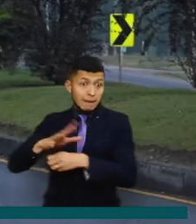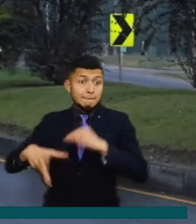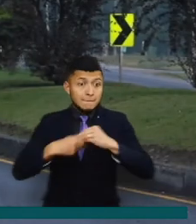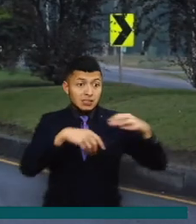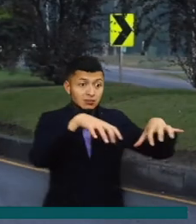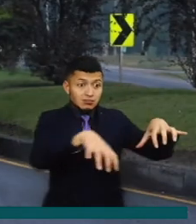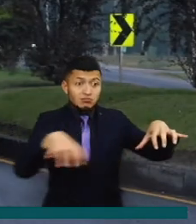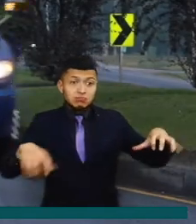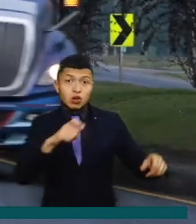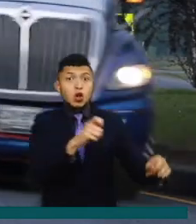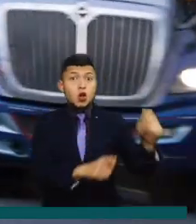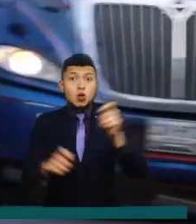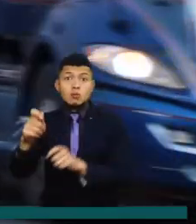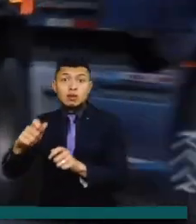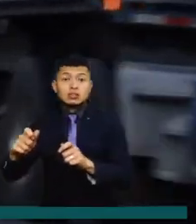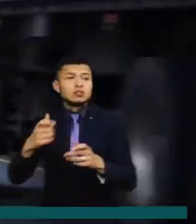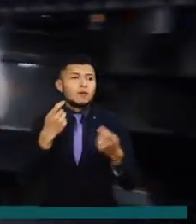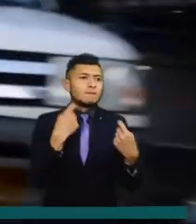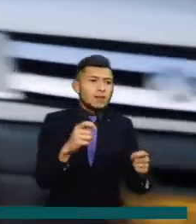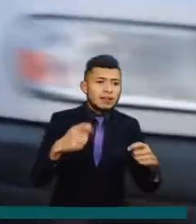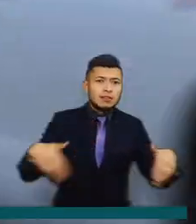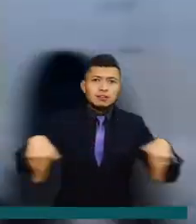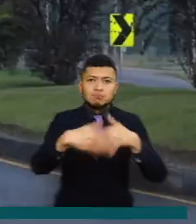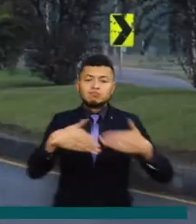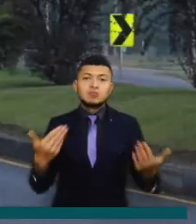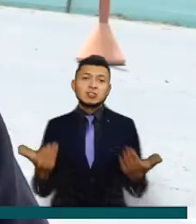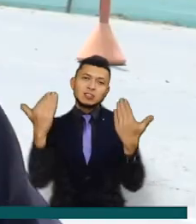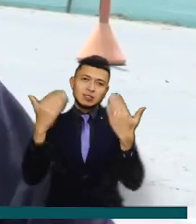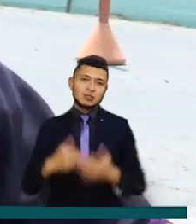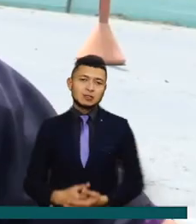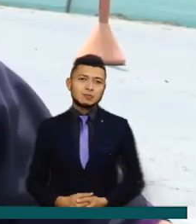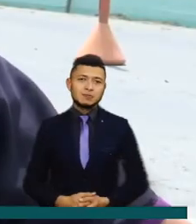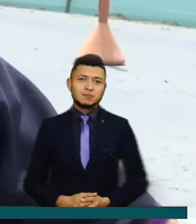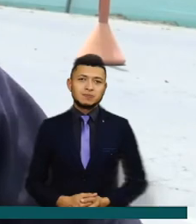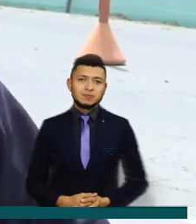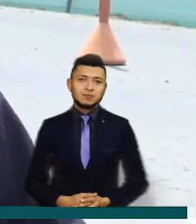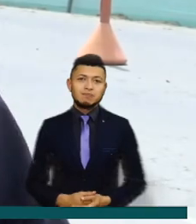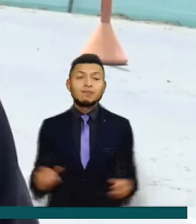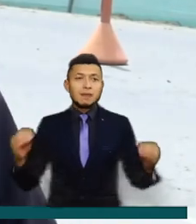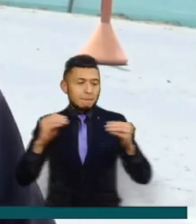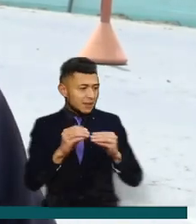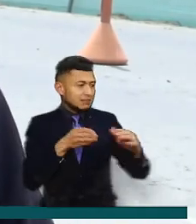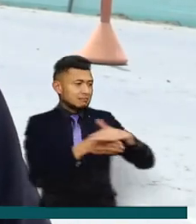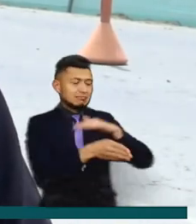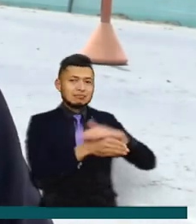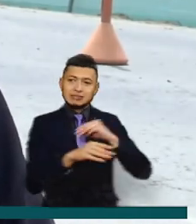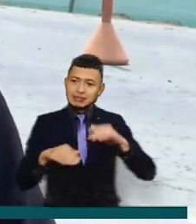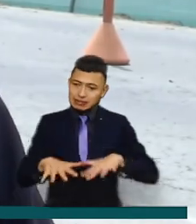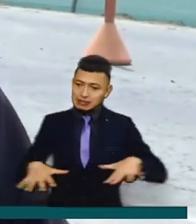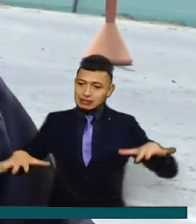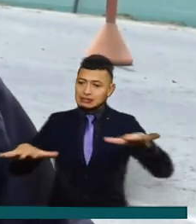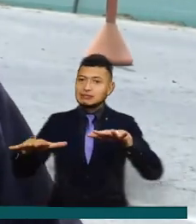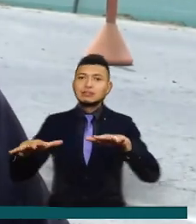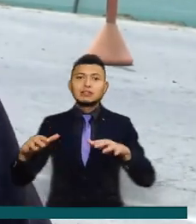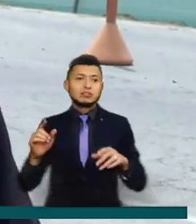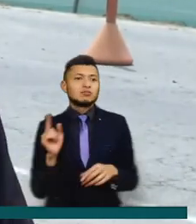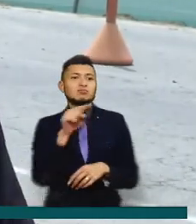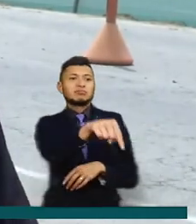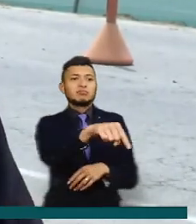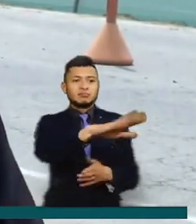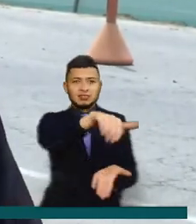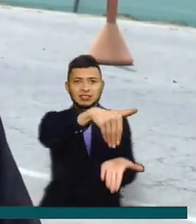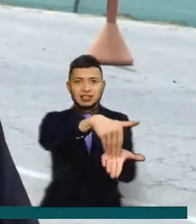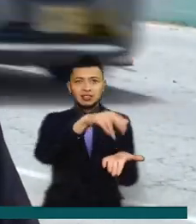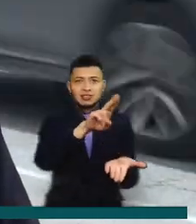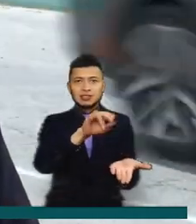los comerciantes que se ubican sobre la vía a vender productos. Con mucha accesibilidad, más espacio para el centro, para